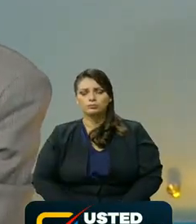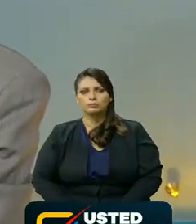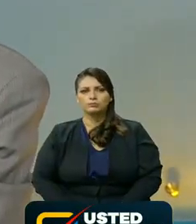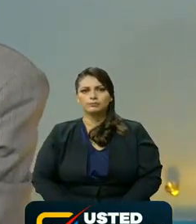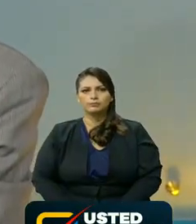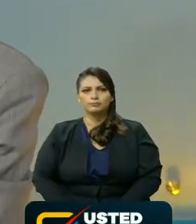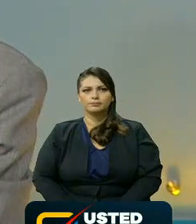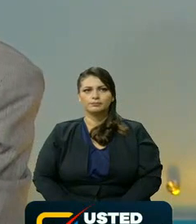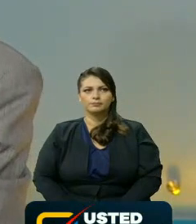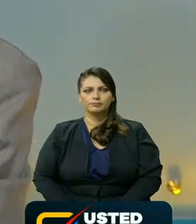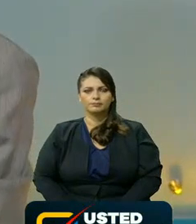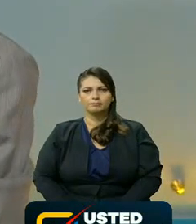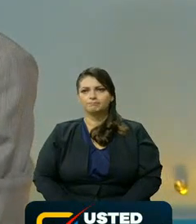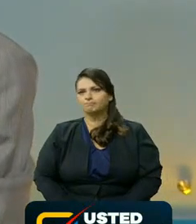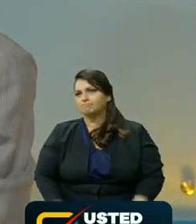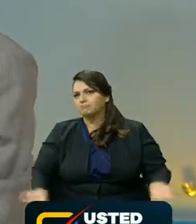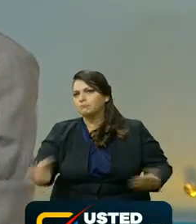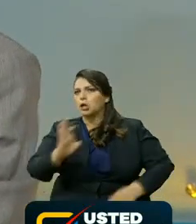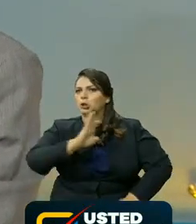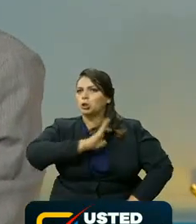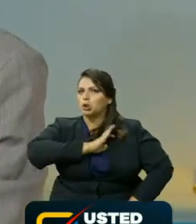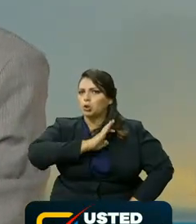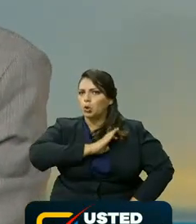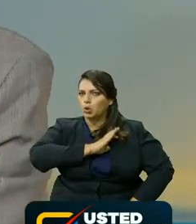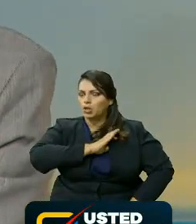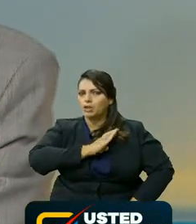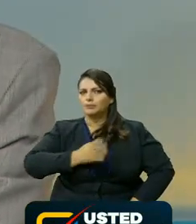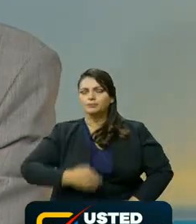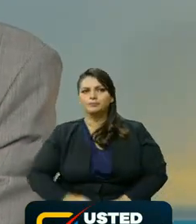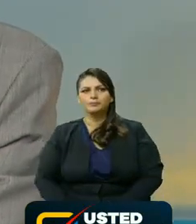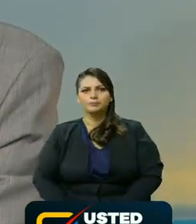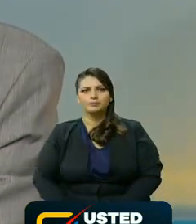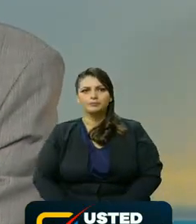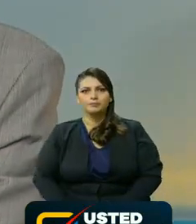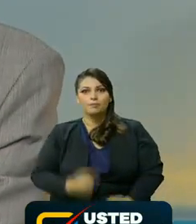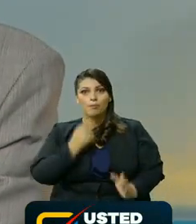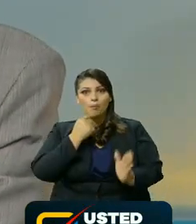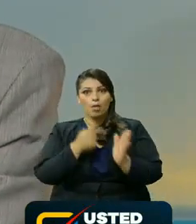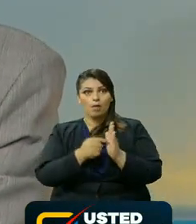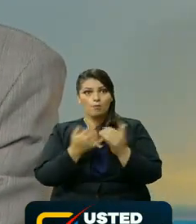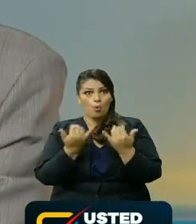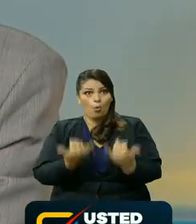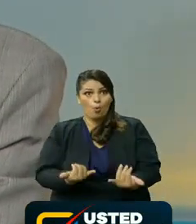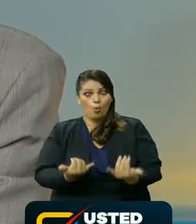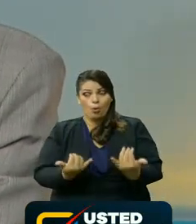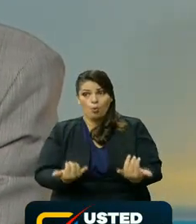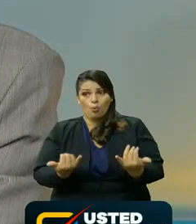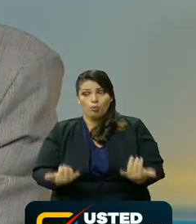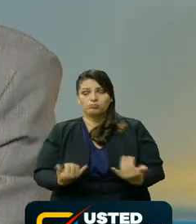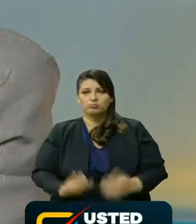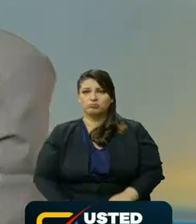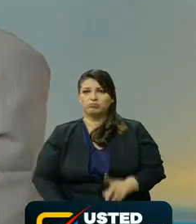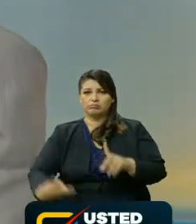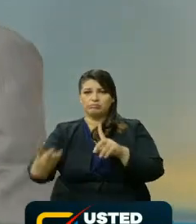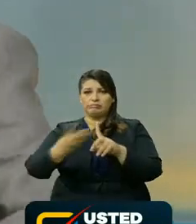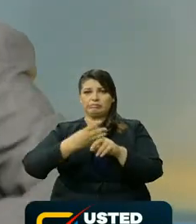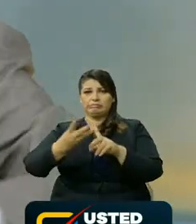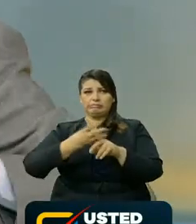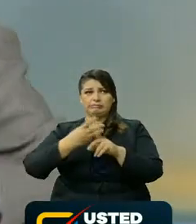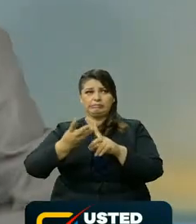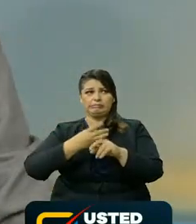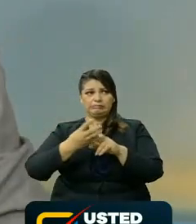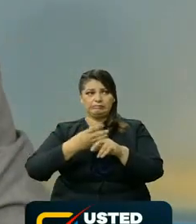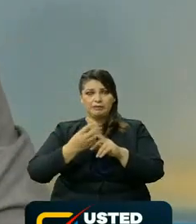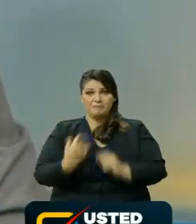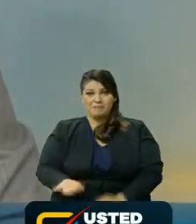los factores tecnológicos. Esto, por ejemplo, hoy día, de las redes sociales. Cuando yo era político joven, claro,